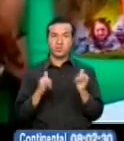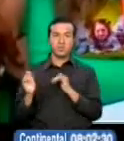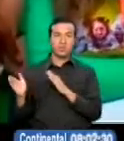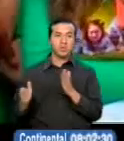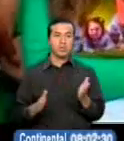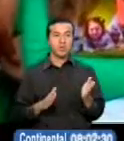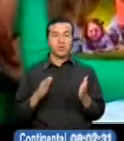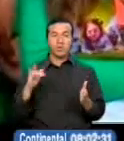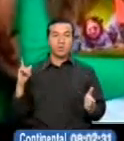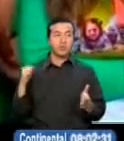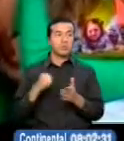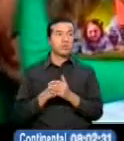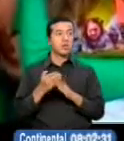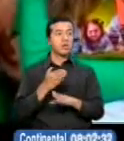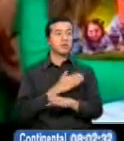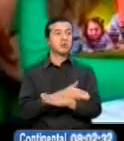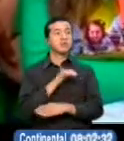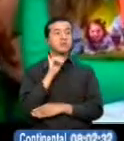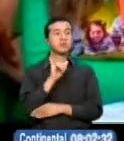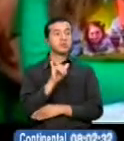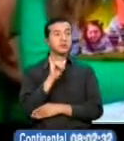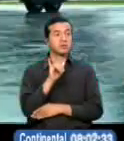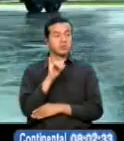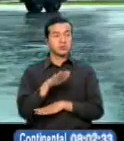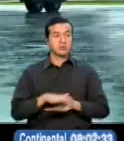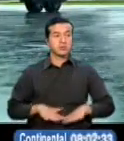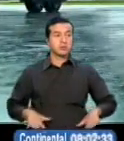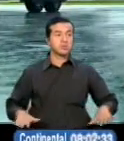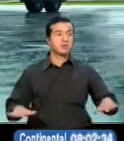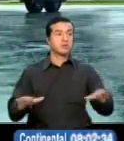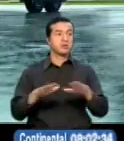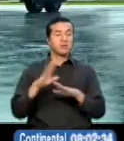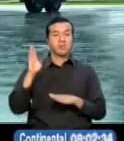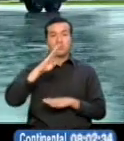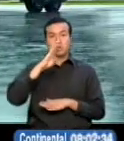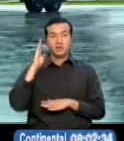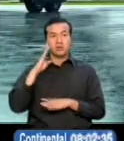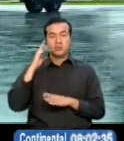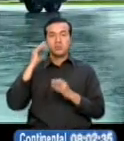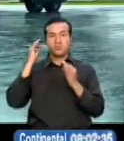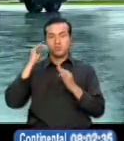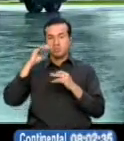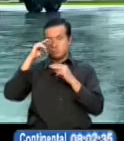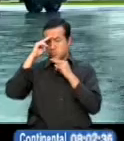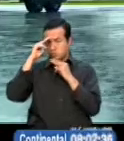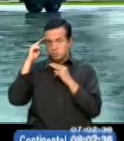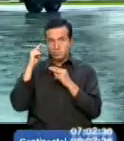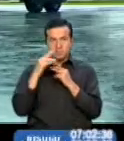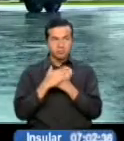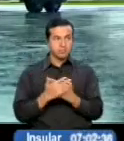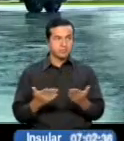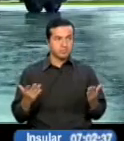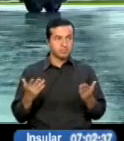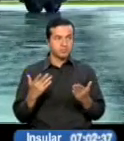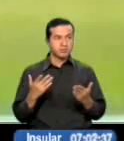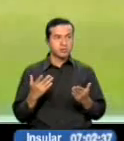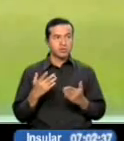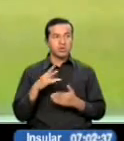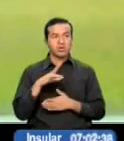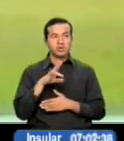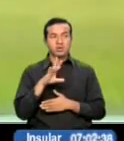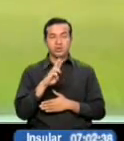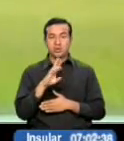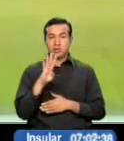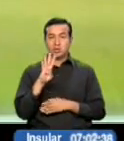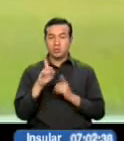fútbol chapecoense llegaron el pasado sábado a la localidad de Brasil, donde le rindieron tributo a los restos de los 64